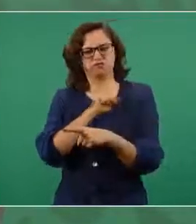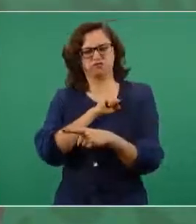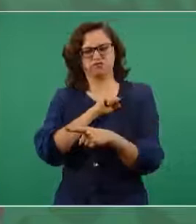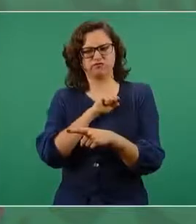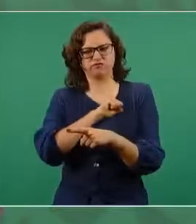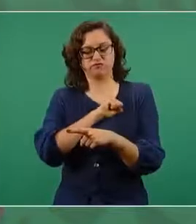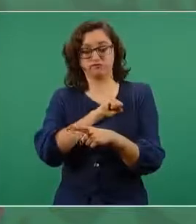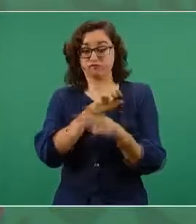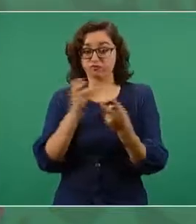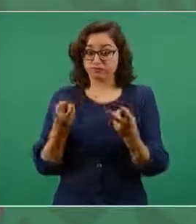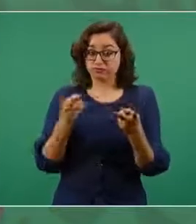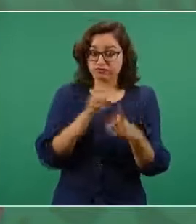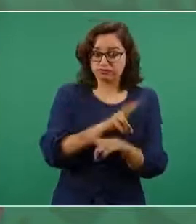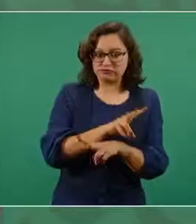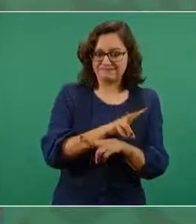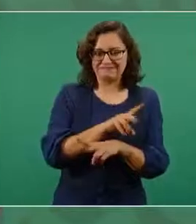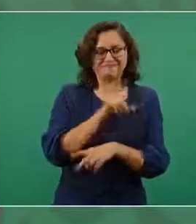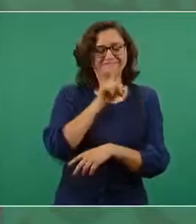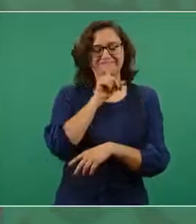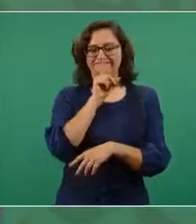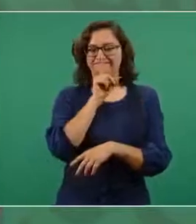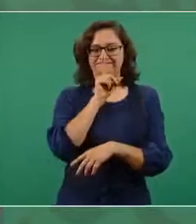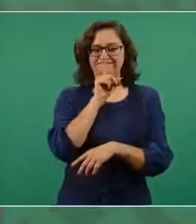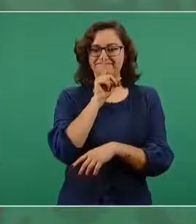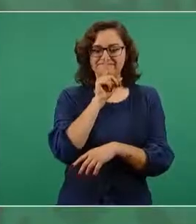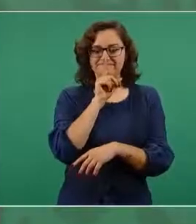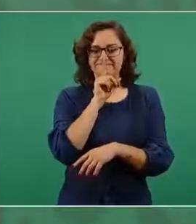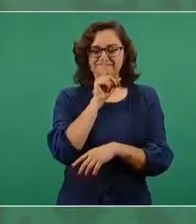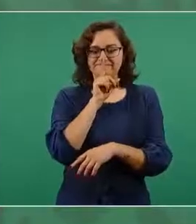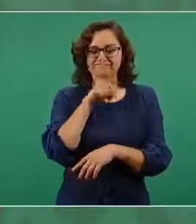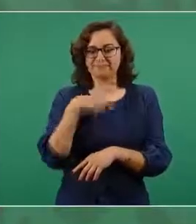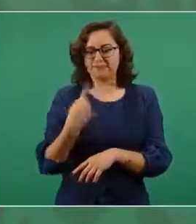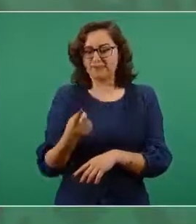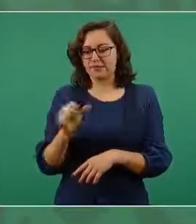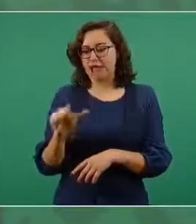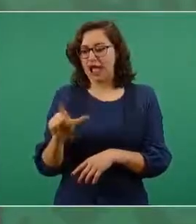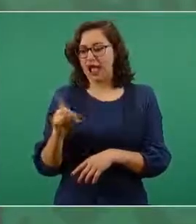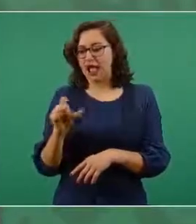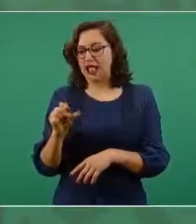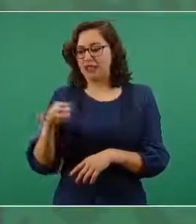los de Aldama con